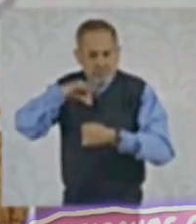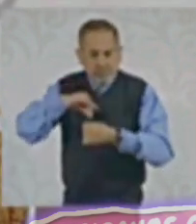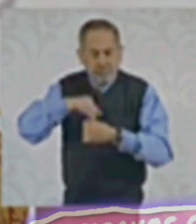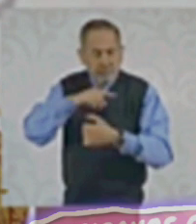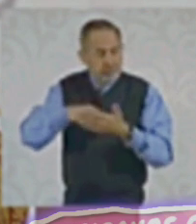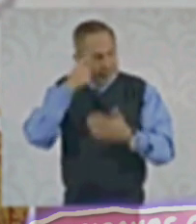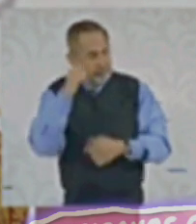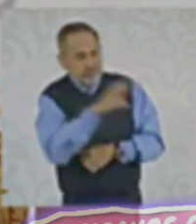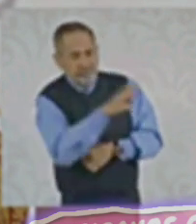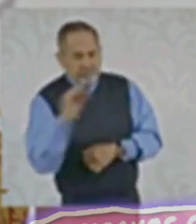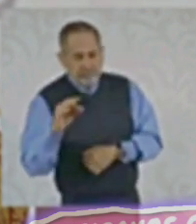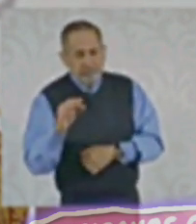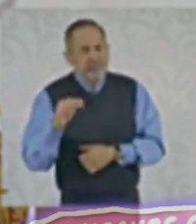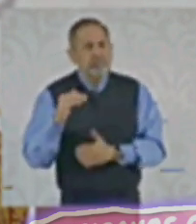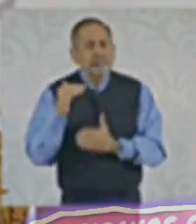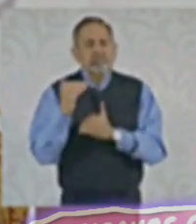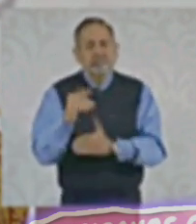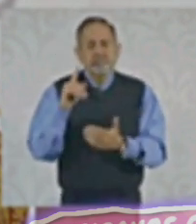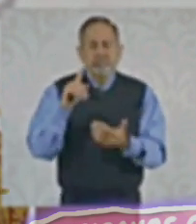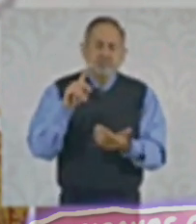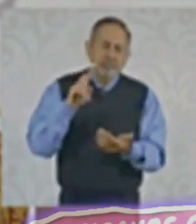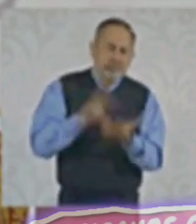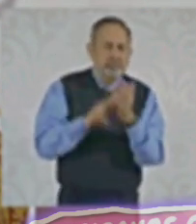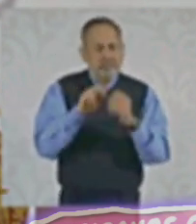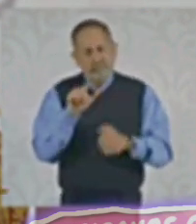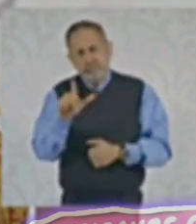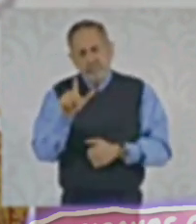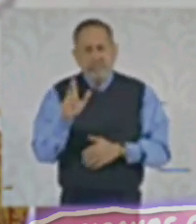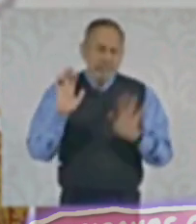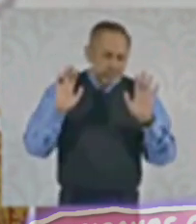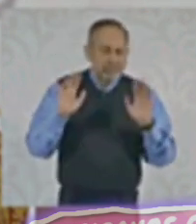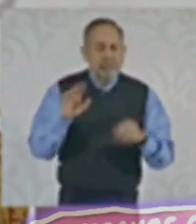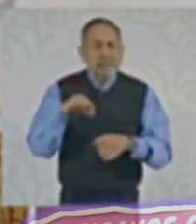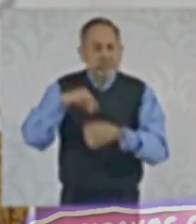1917, del Ejecutivo y el Legislativo,